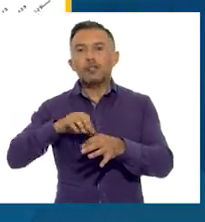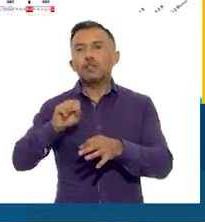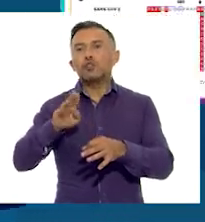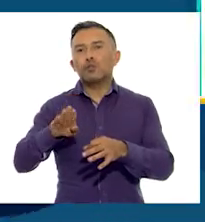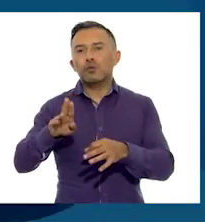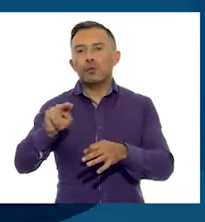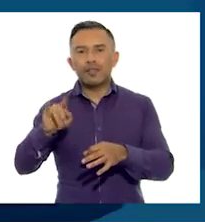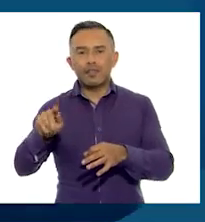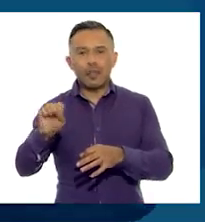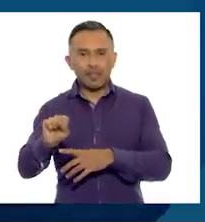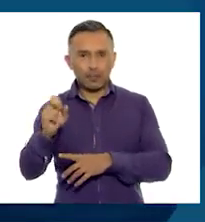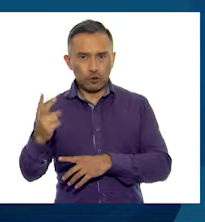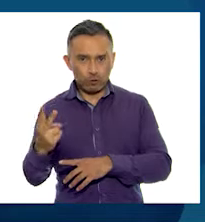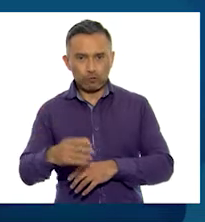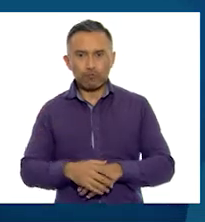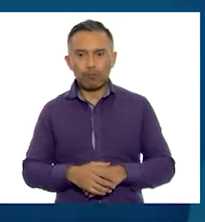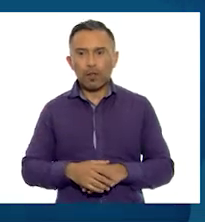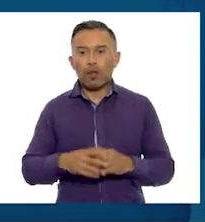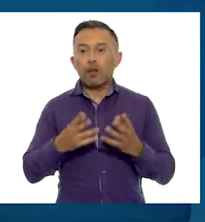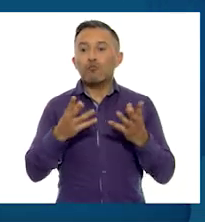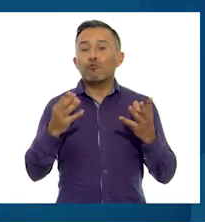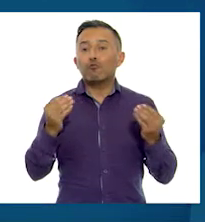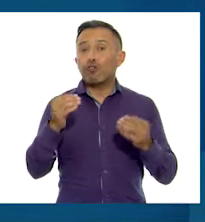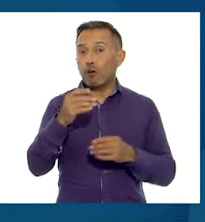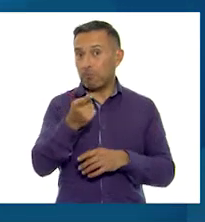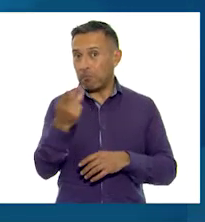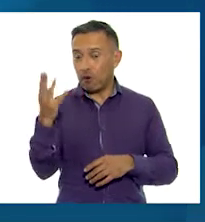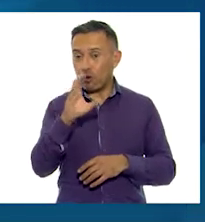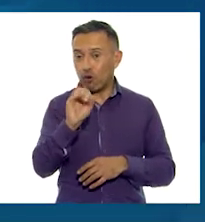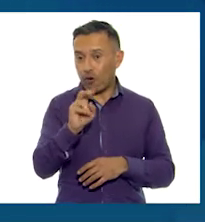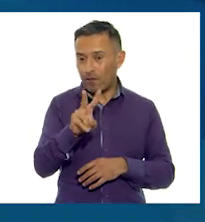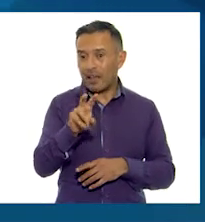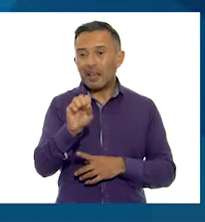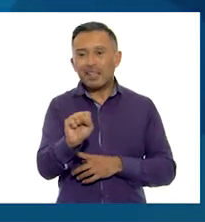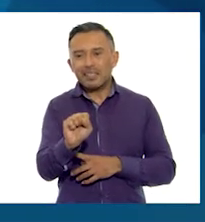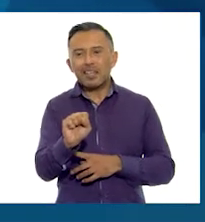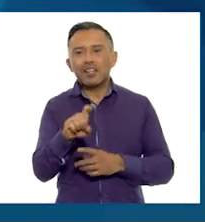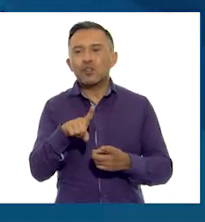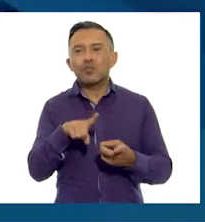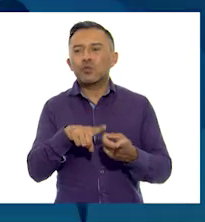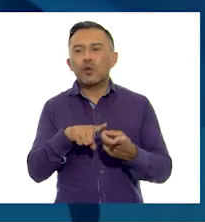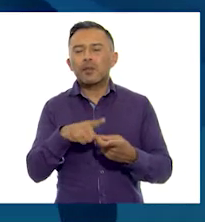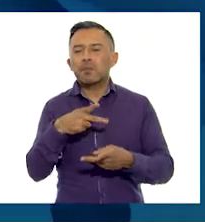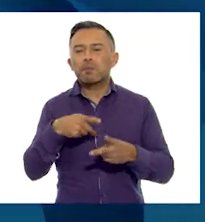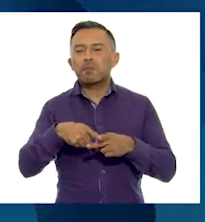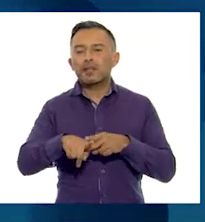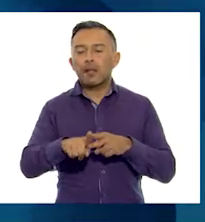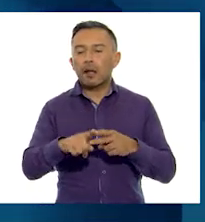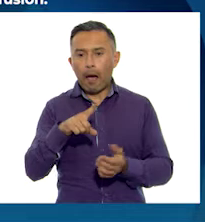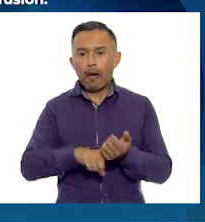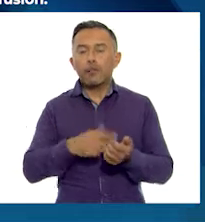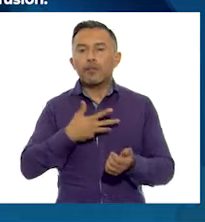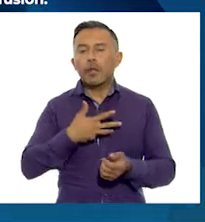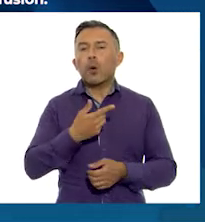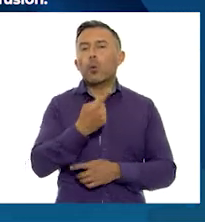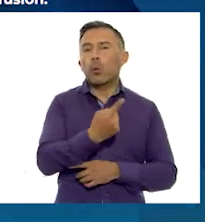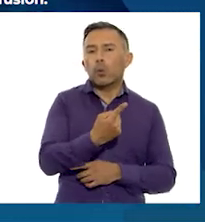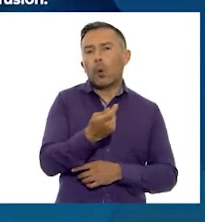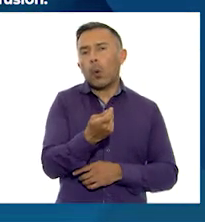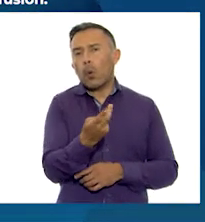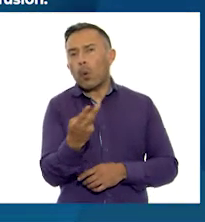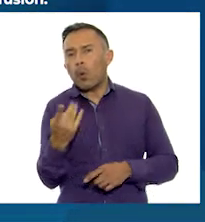S2. Para muchos CoV, S se enciende en el límite entre las subunidades S1 y S2,